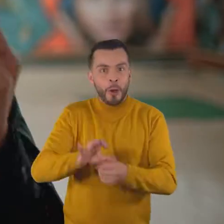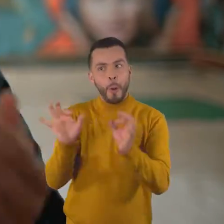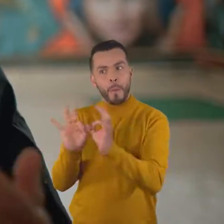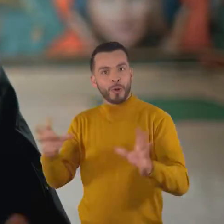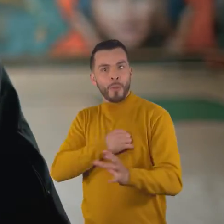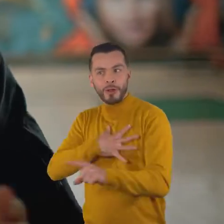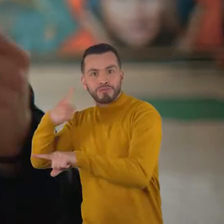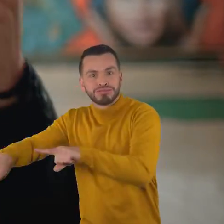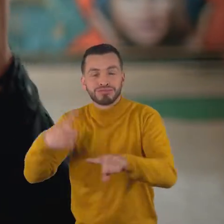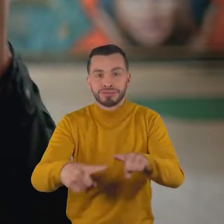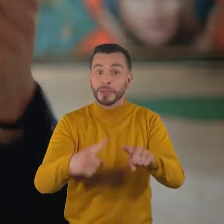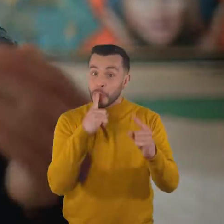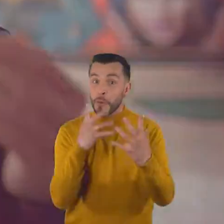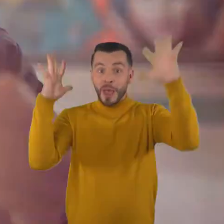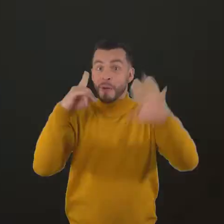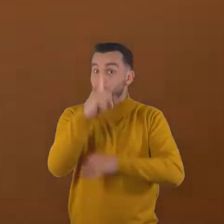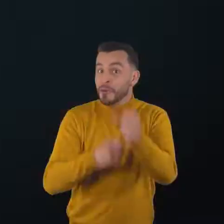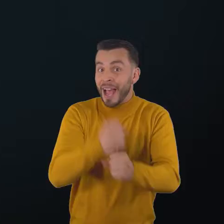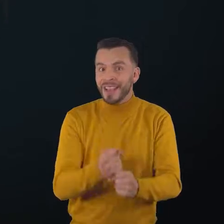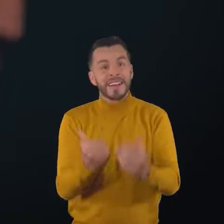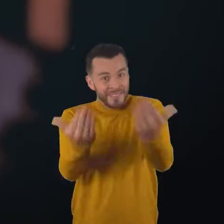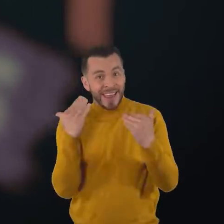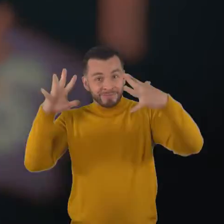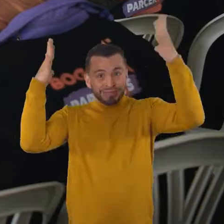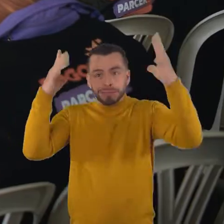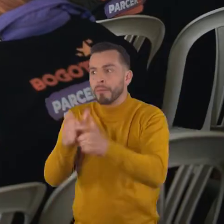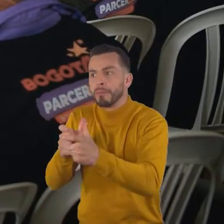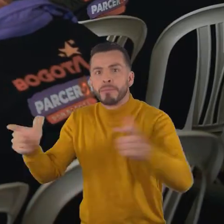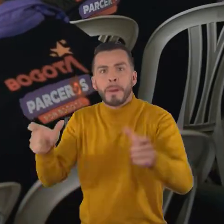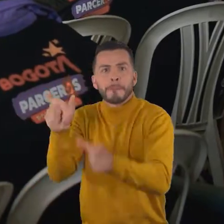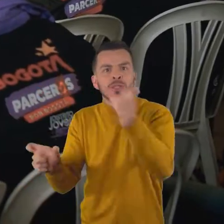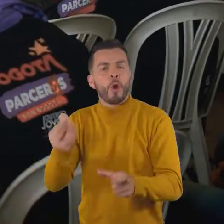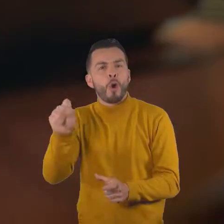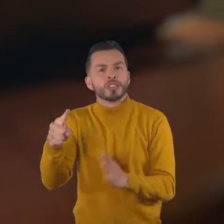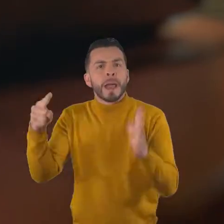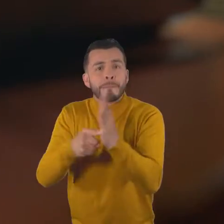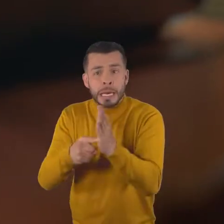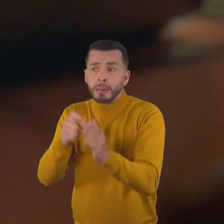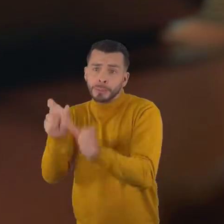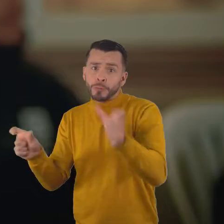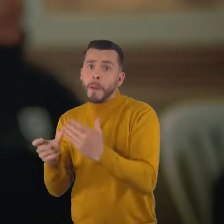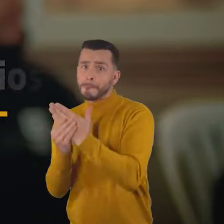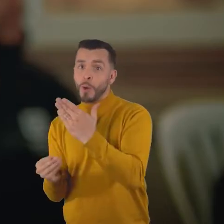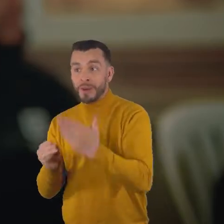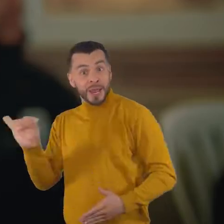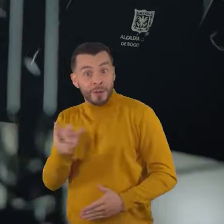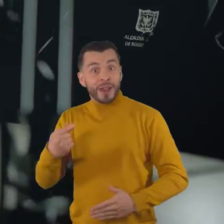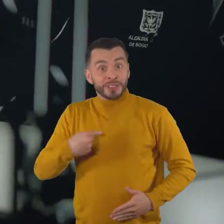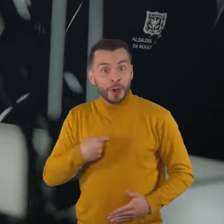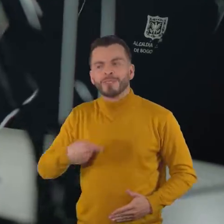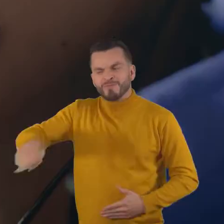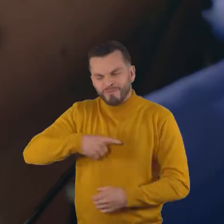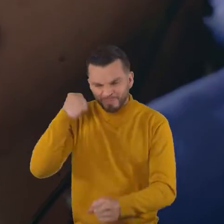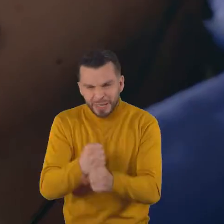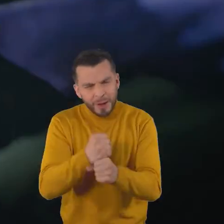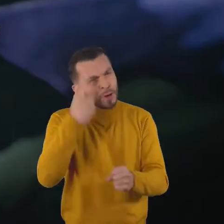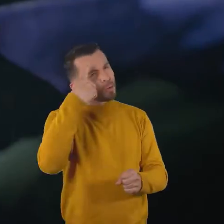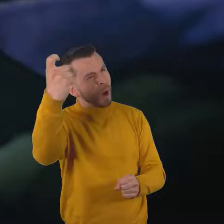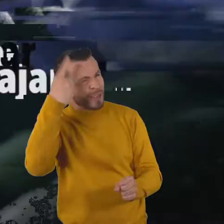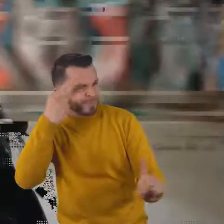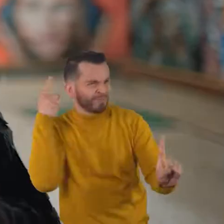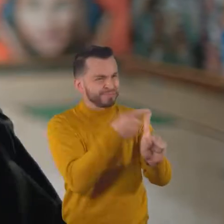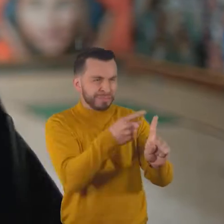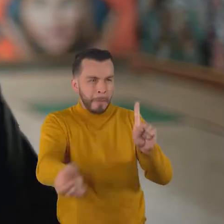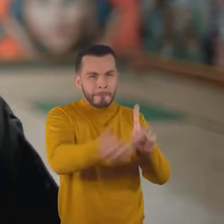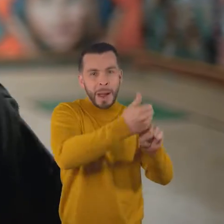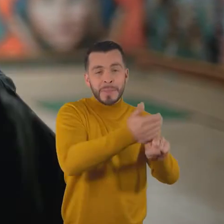La Ciudad de las Oportunidades cumple un año más. Celebremos que hoy más de 11.000 jóvenes de bajos recursos como yo estamos trabajando para cumplir nuestros